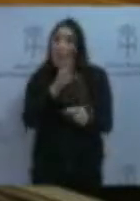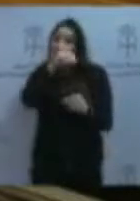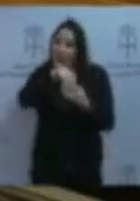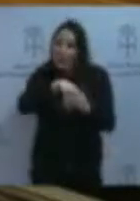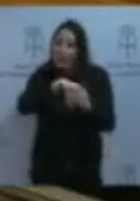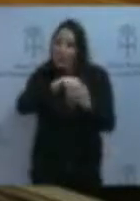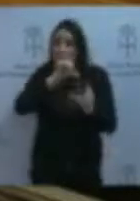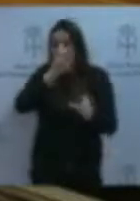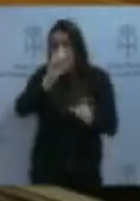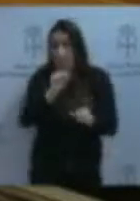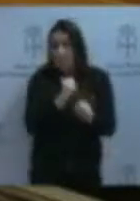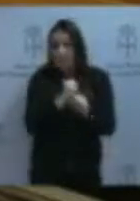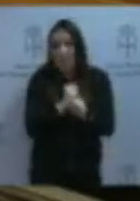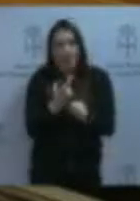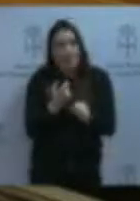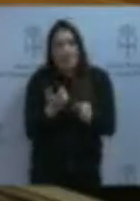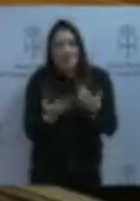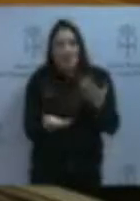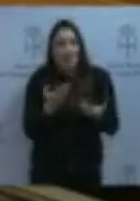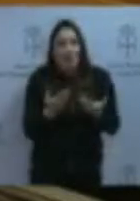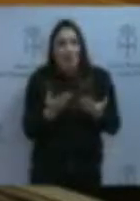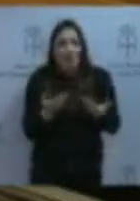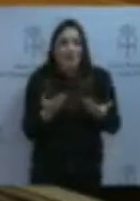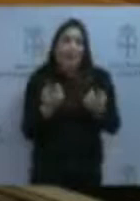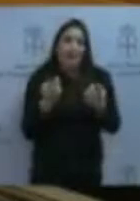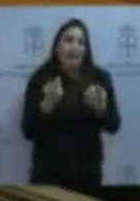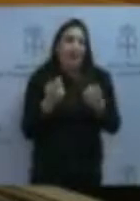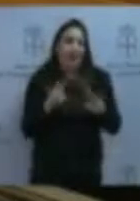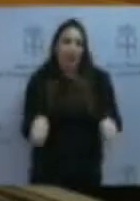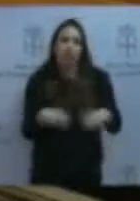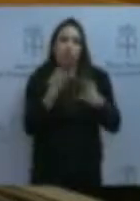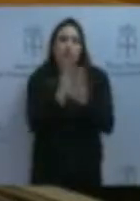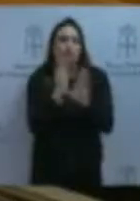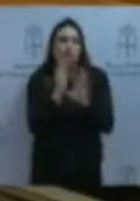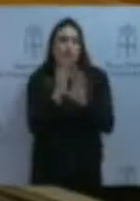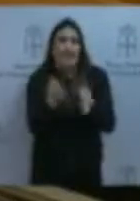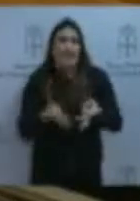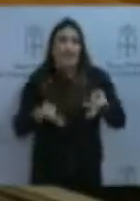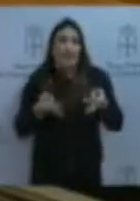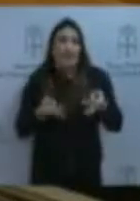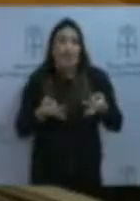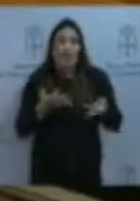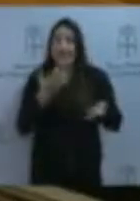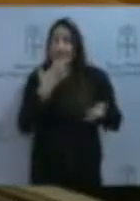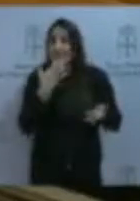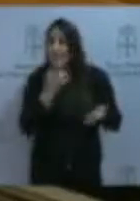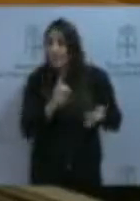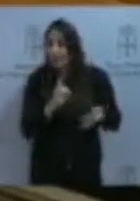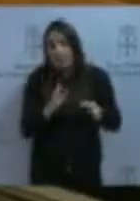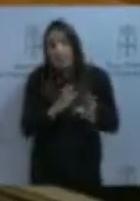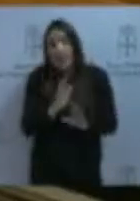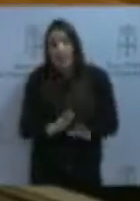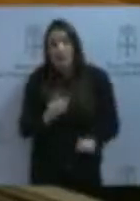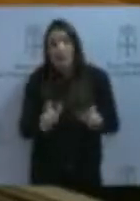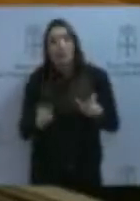que sean actualizados de forma permanente, a poder ser. Porque si no, lo que tendremos es que, además, los profesionales del